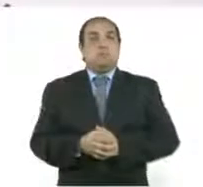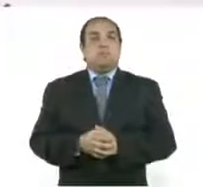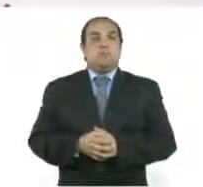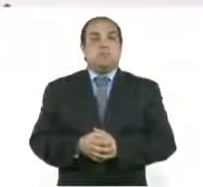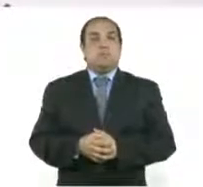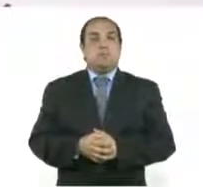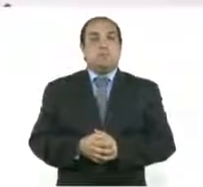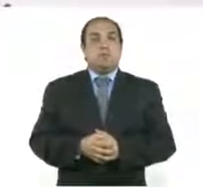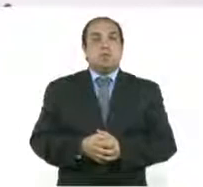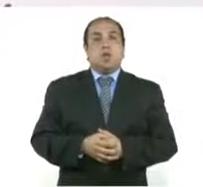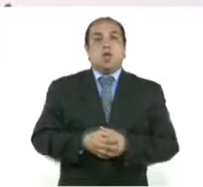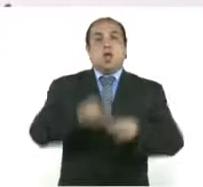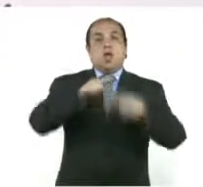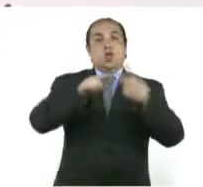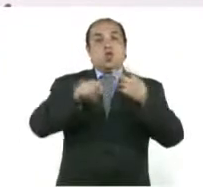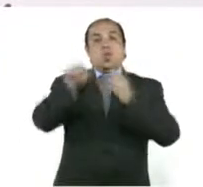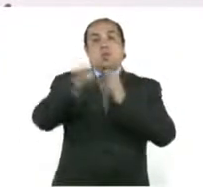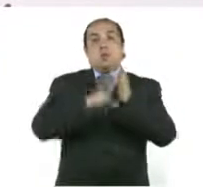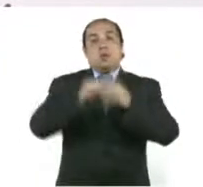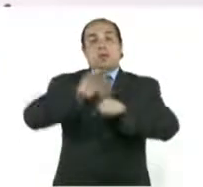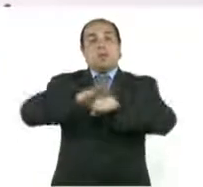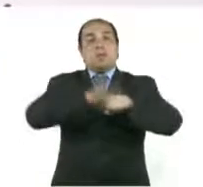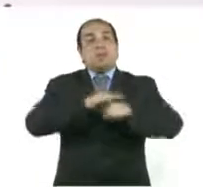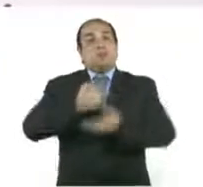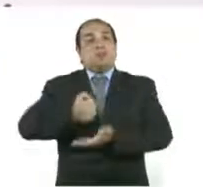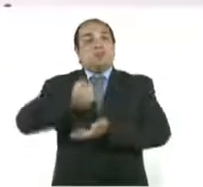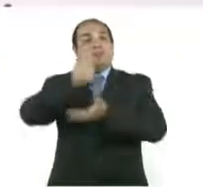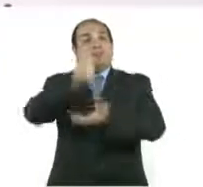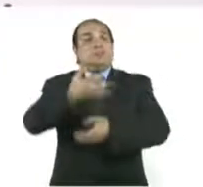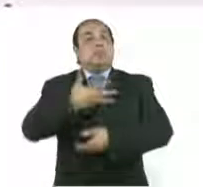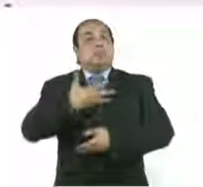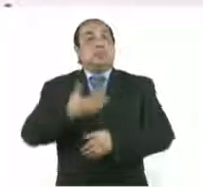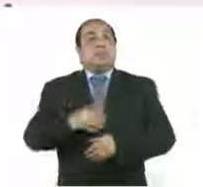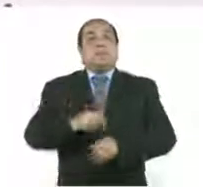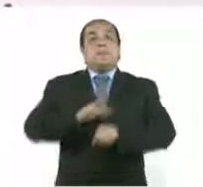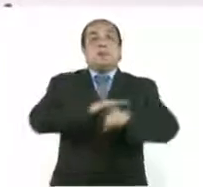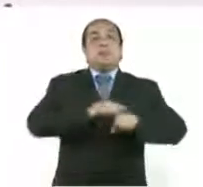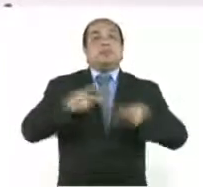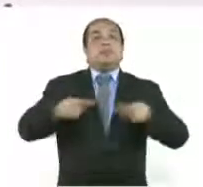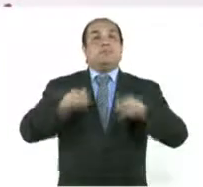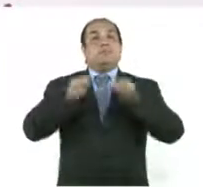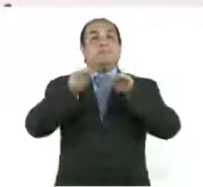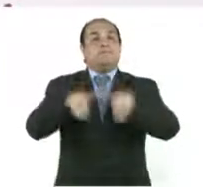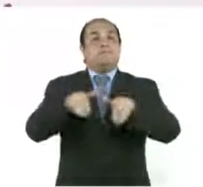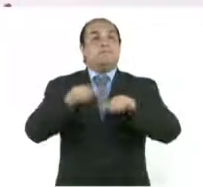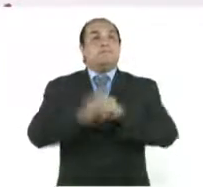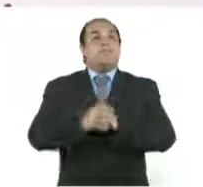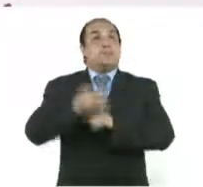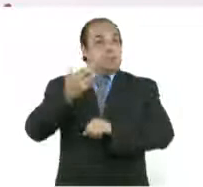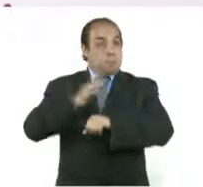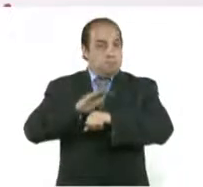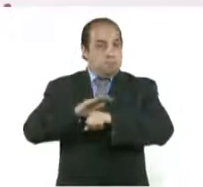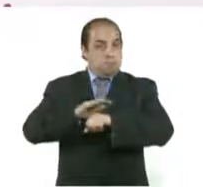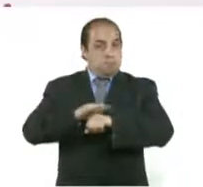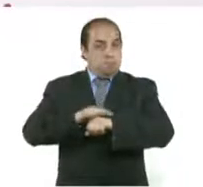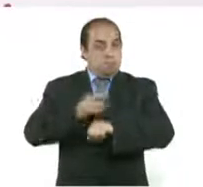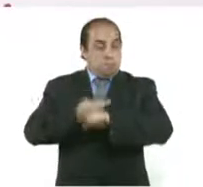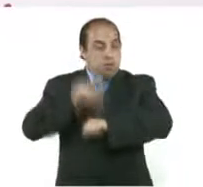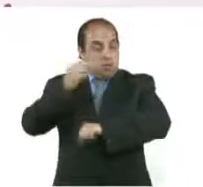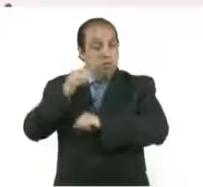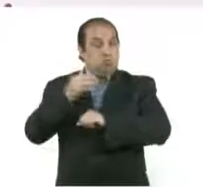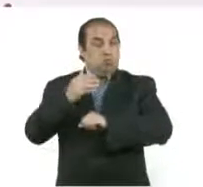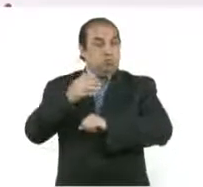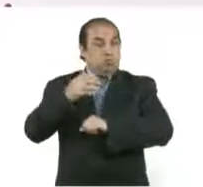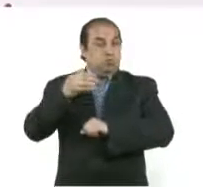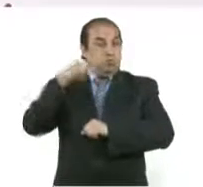cada bimestre más recursos, porque ingresan más personas adultas mayores. ¿Y cómo lo hemos hecho? Combatiendo